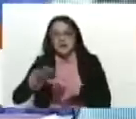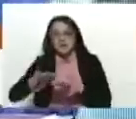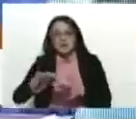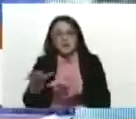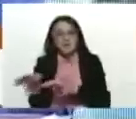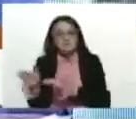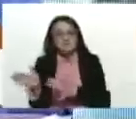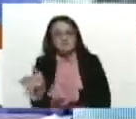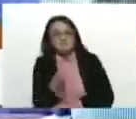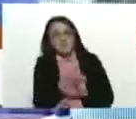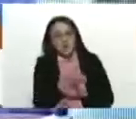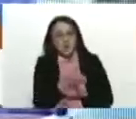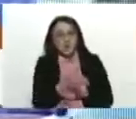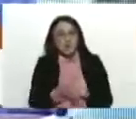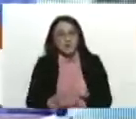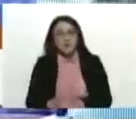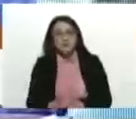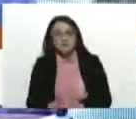apartado